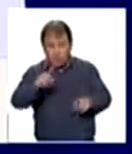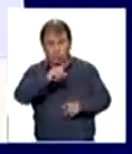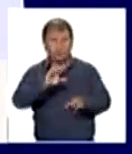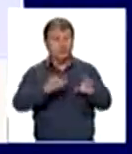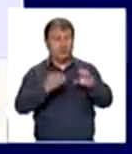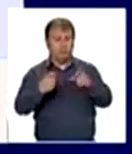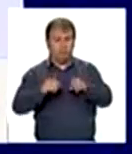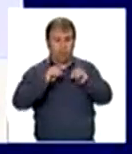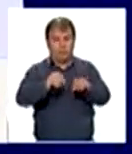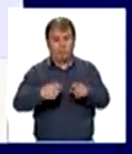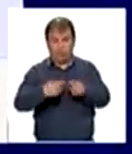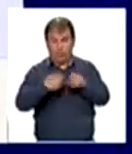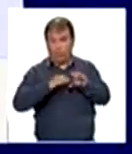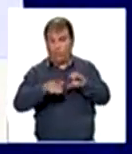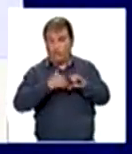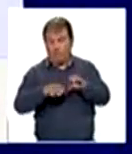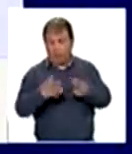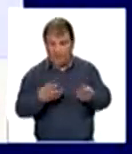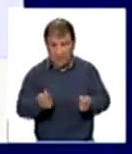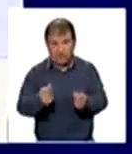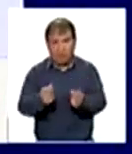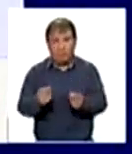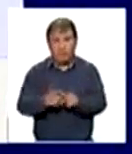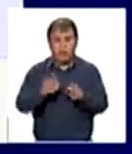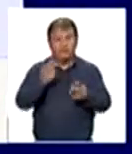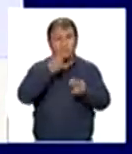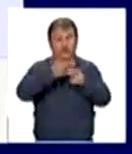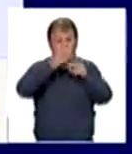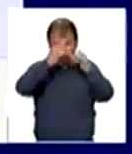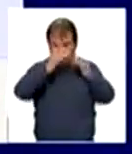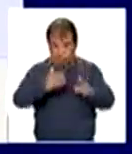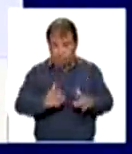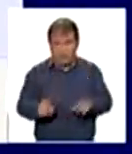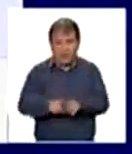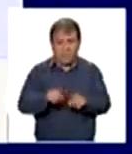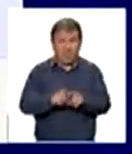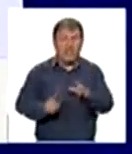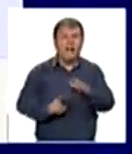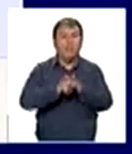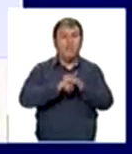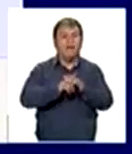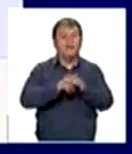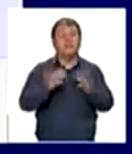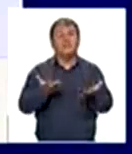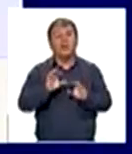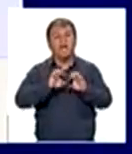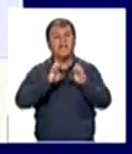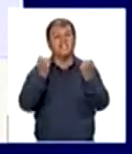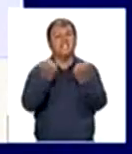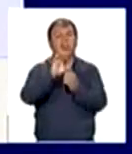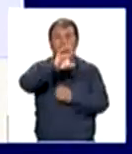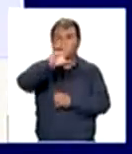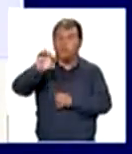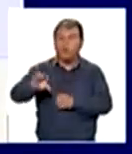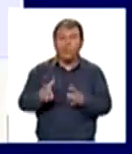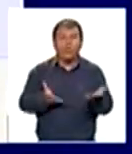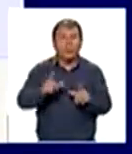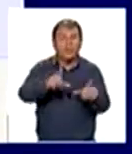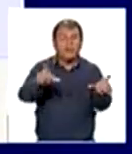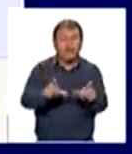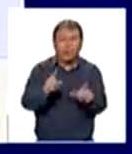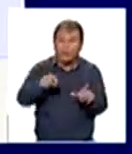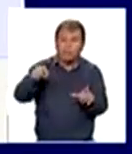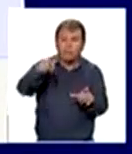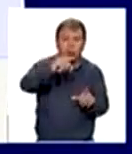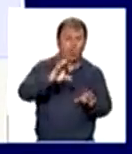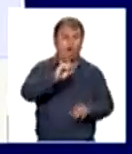correo, automáticamente aparecen sus datos y también aparece la opción que él... El hincha quiere comprar, en